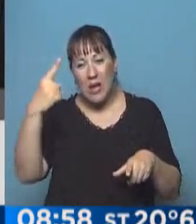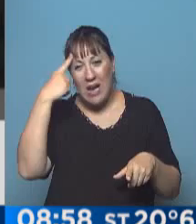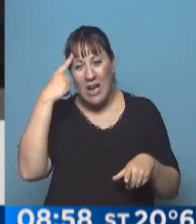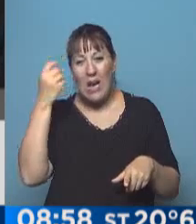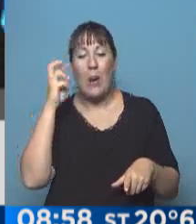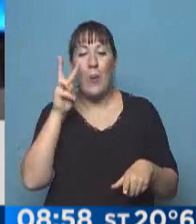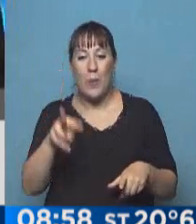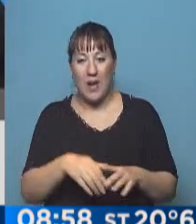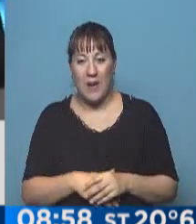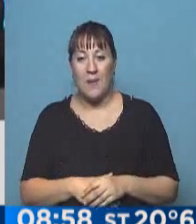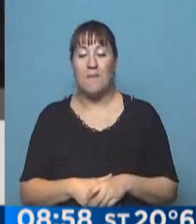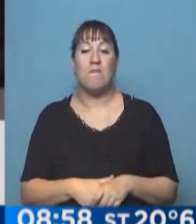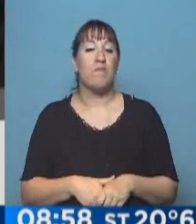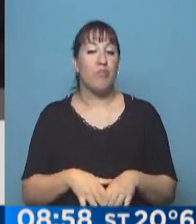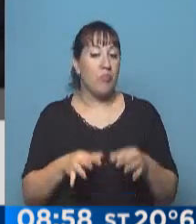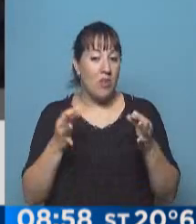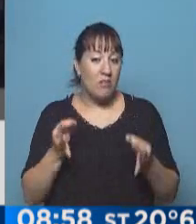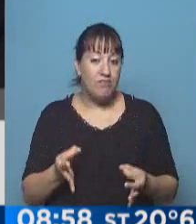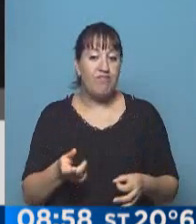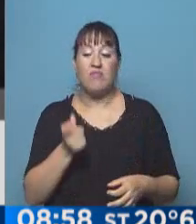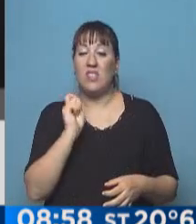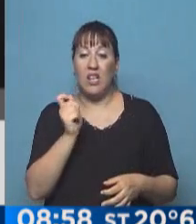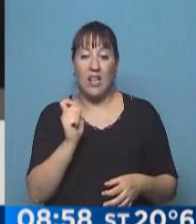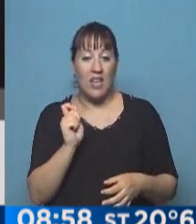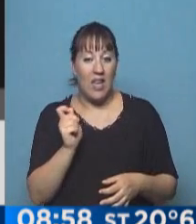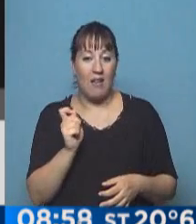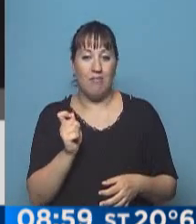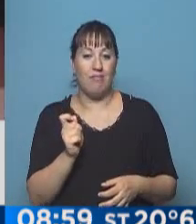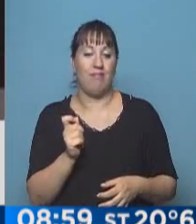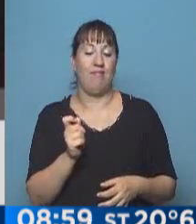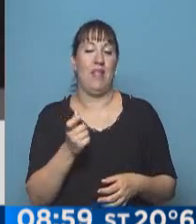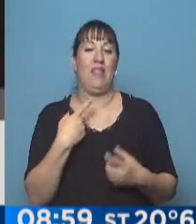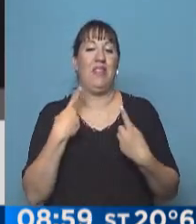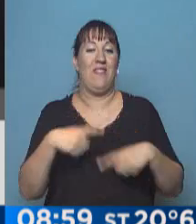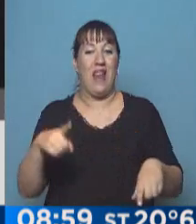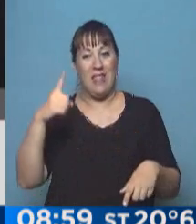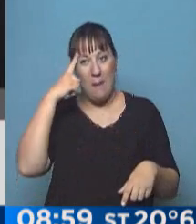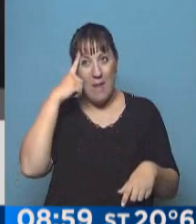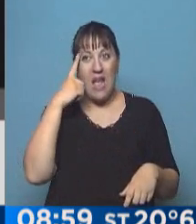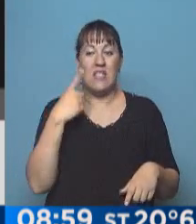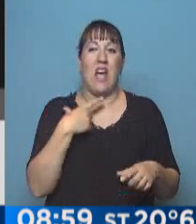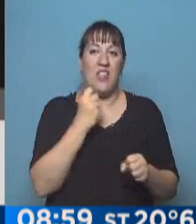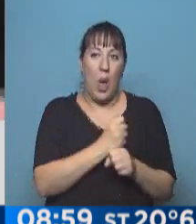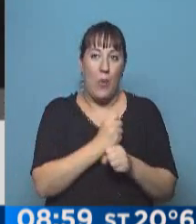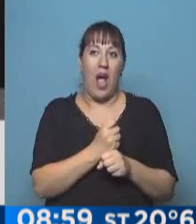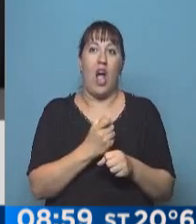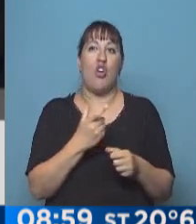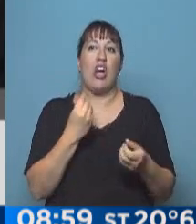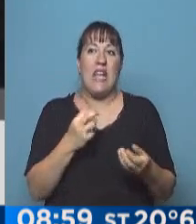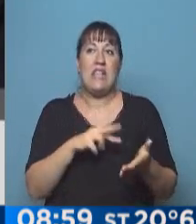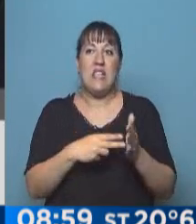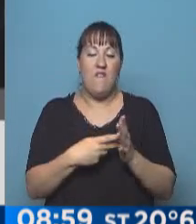viendo. Evidentemente, quienes estamos parados de otro lado de la realidad, con el trabajo, con el empleo, con lo que significa